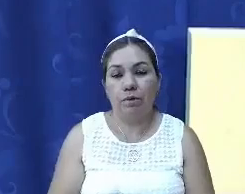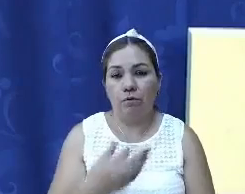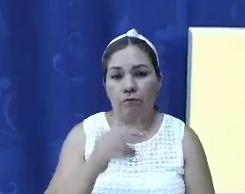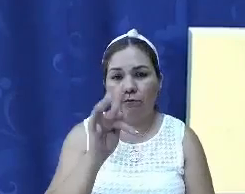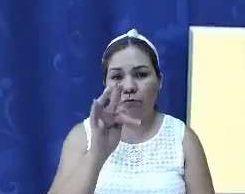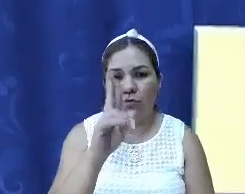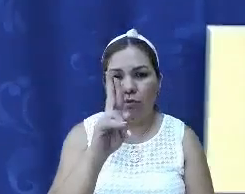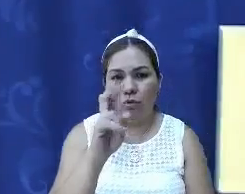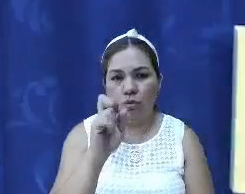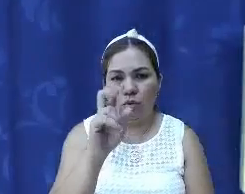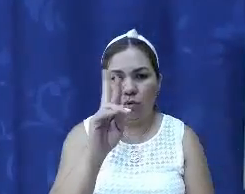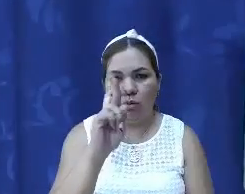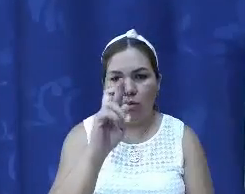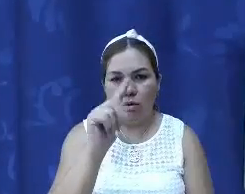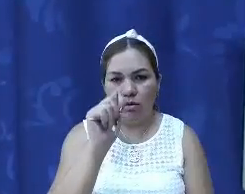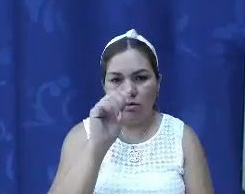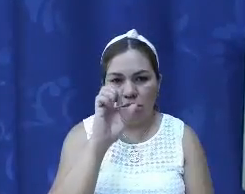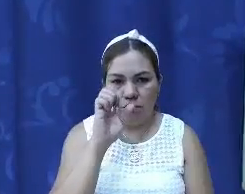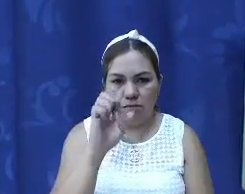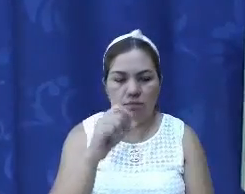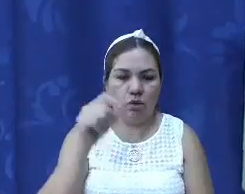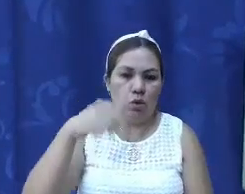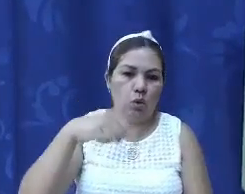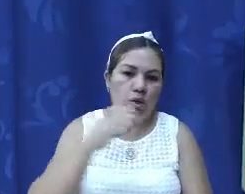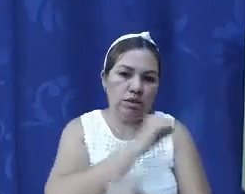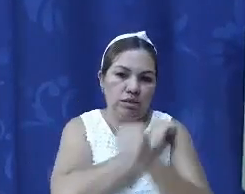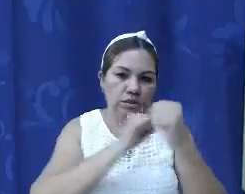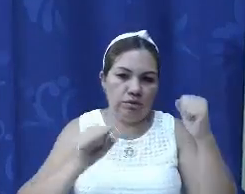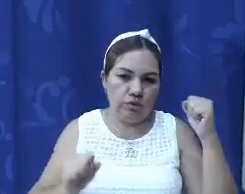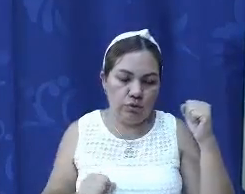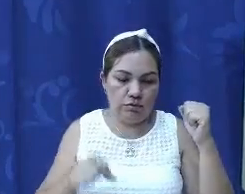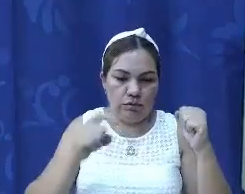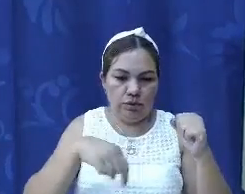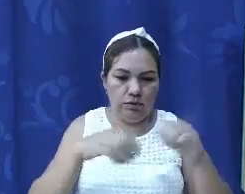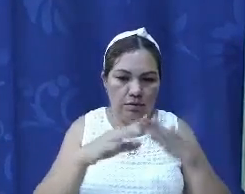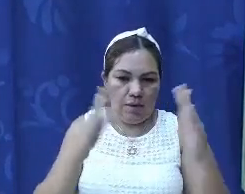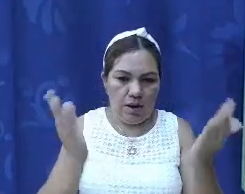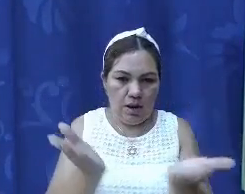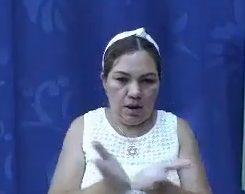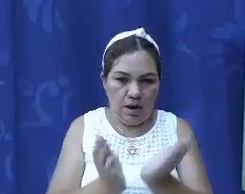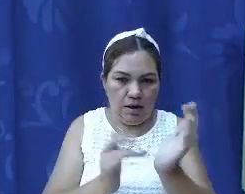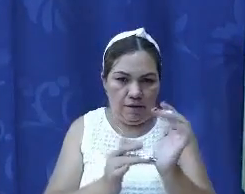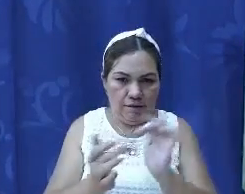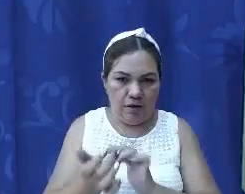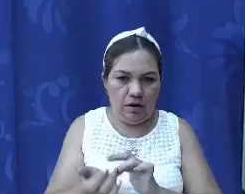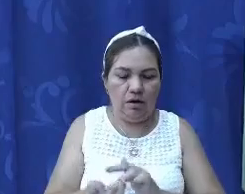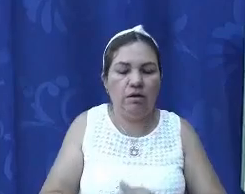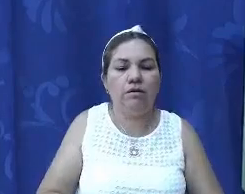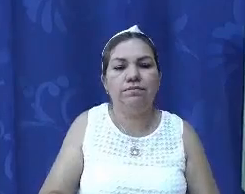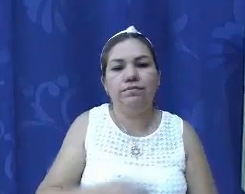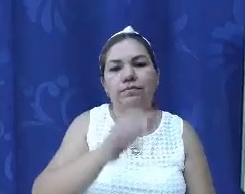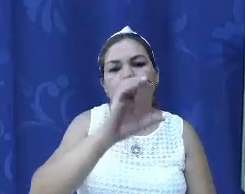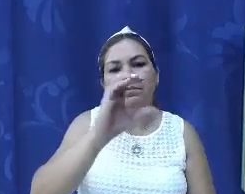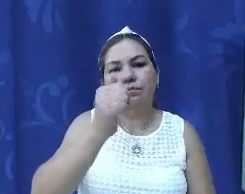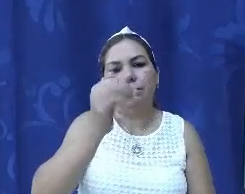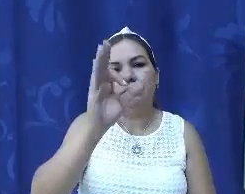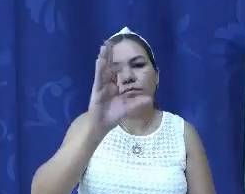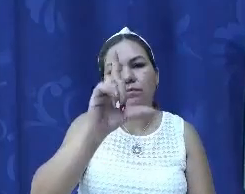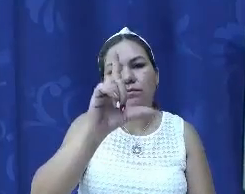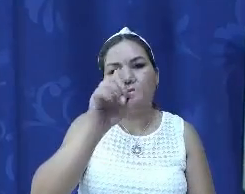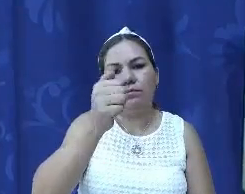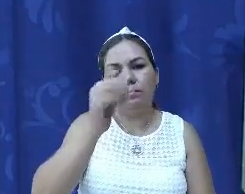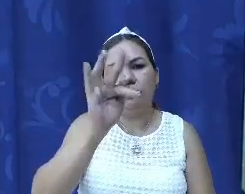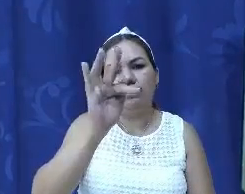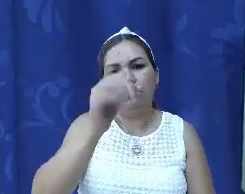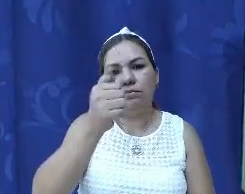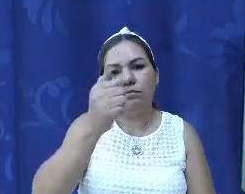Pero diga conmigo: hoy el Señor, por esta palabra, está calafateando tu arca. Y hay gente que se va a